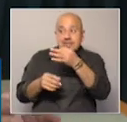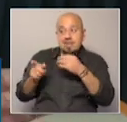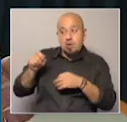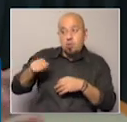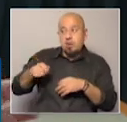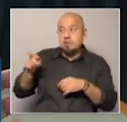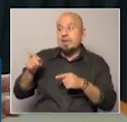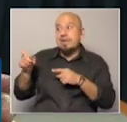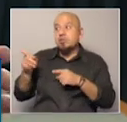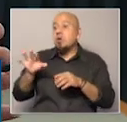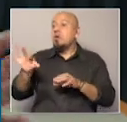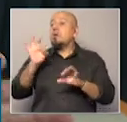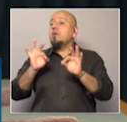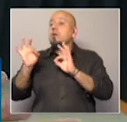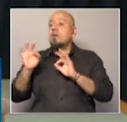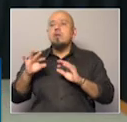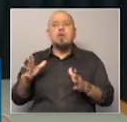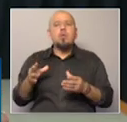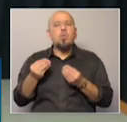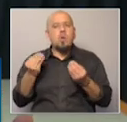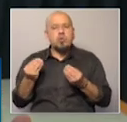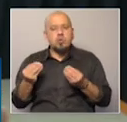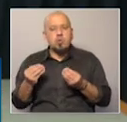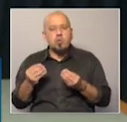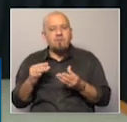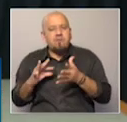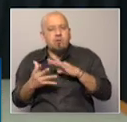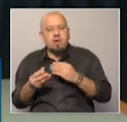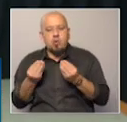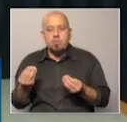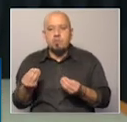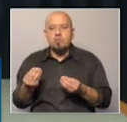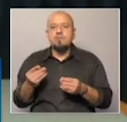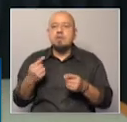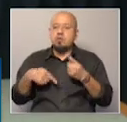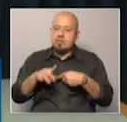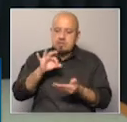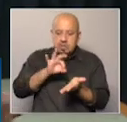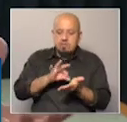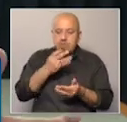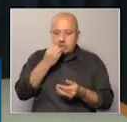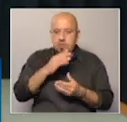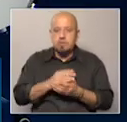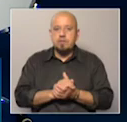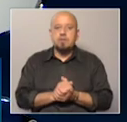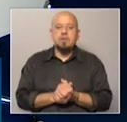esa decisión excepcional, en qué casos la puede adoptar. Por lo tanto, yo creo que el sistema se mejora.